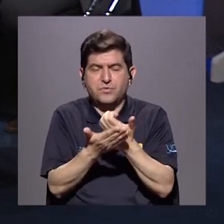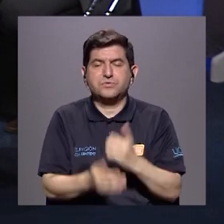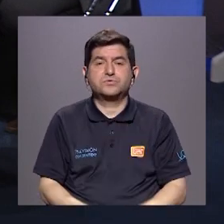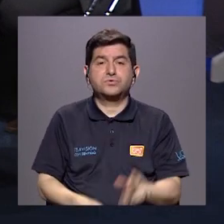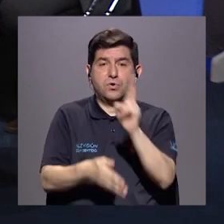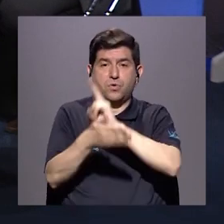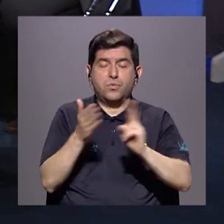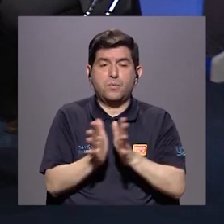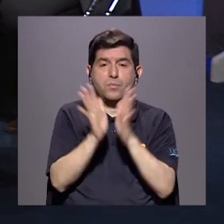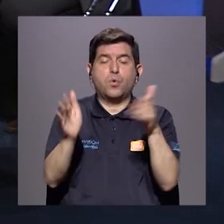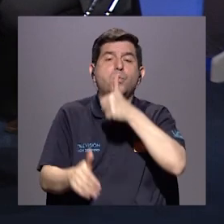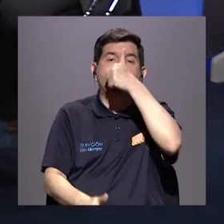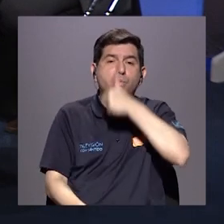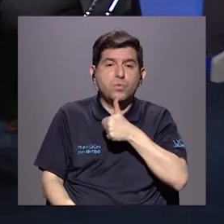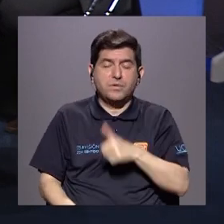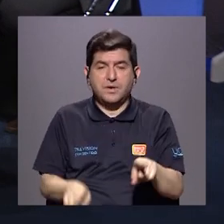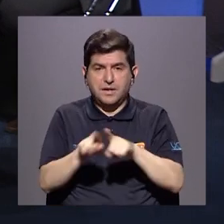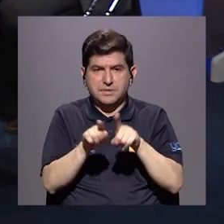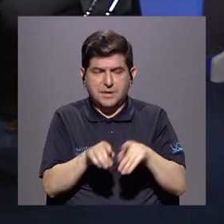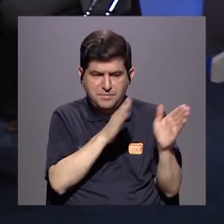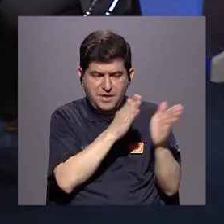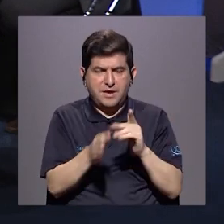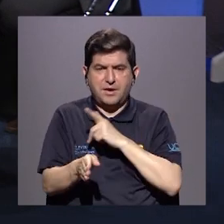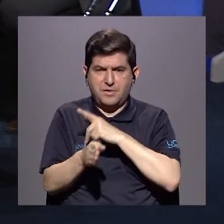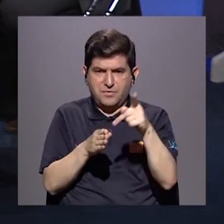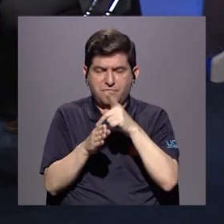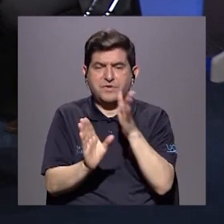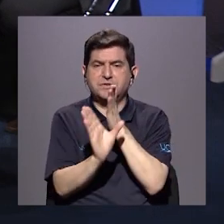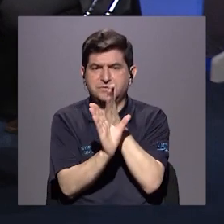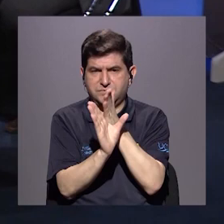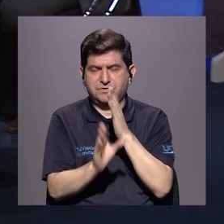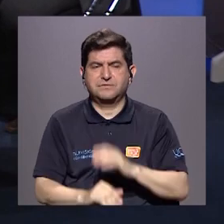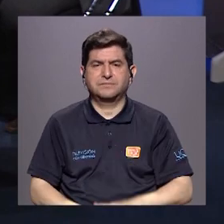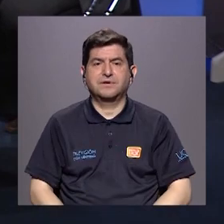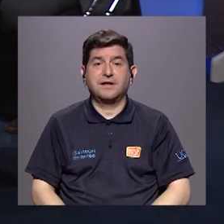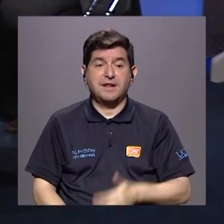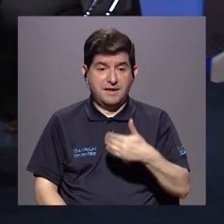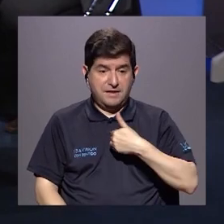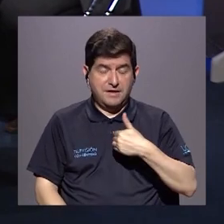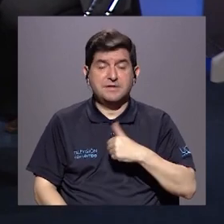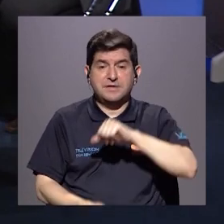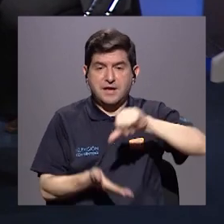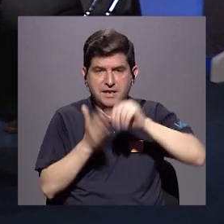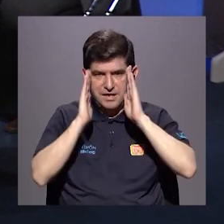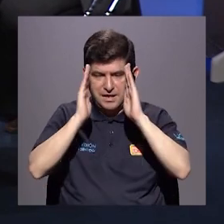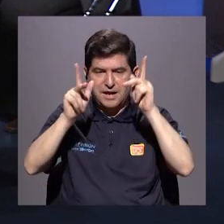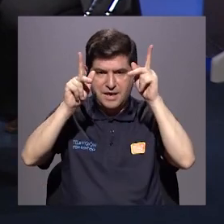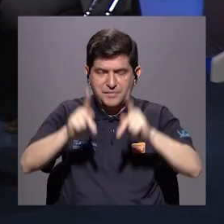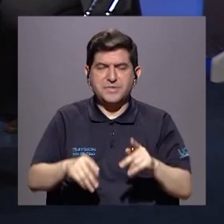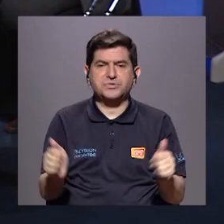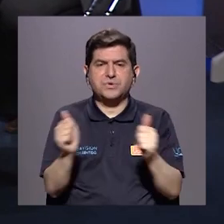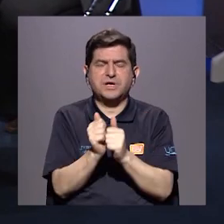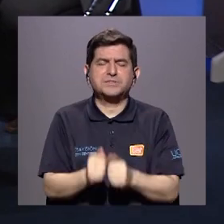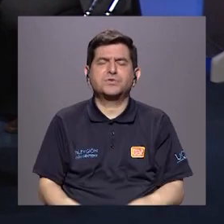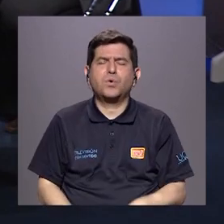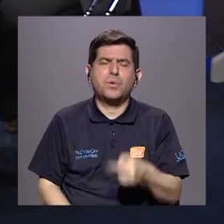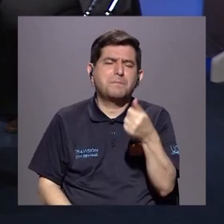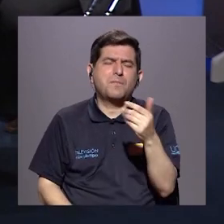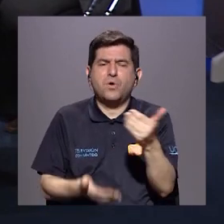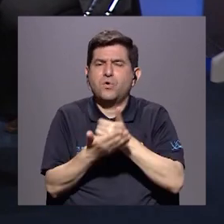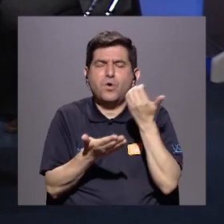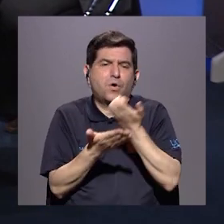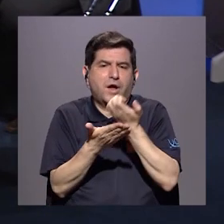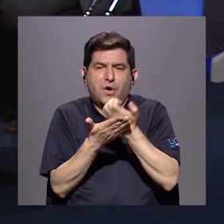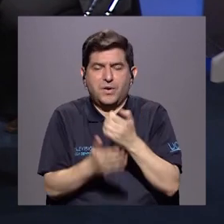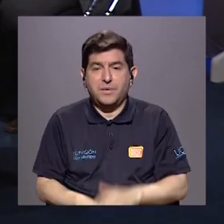privadas que de forma profesionales en psicología y tienen centros de atención para personas con escasos recursos y